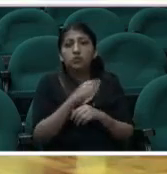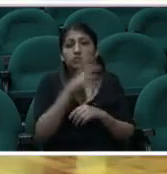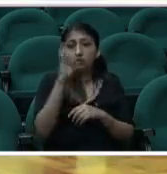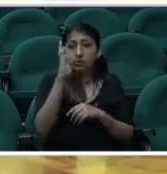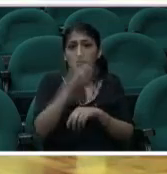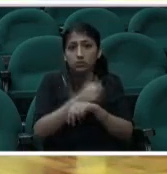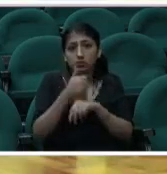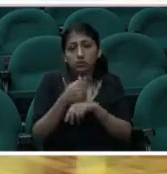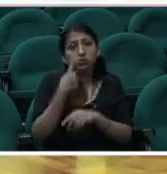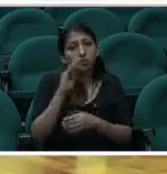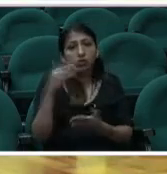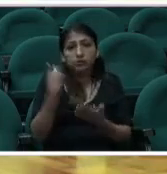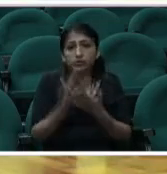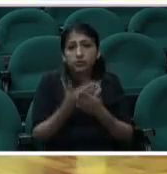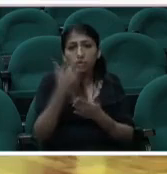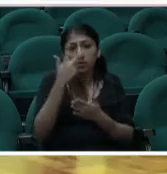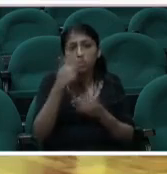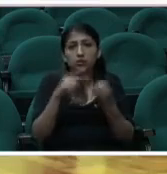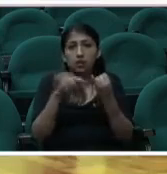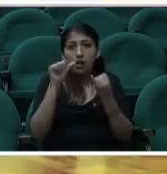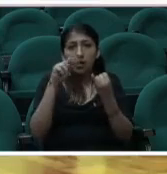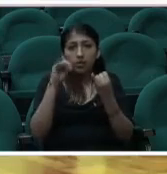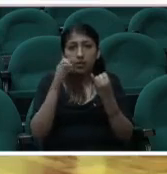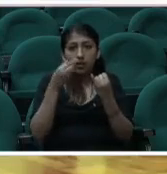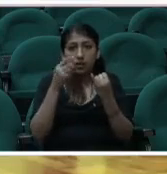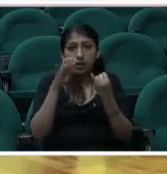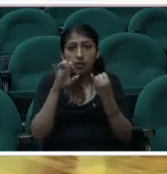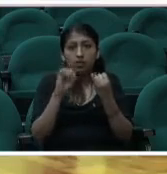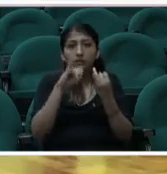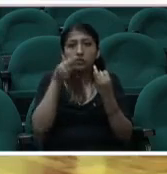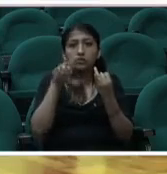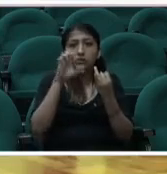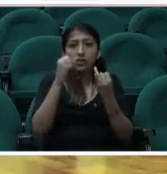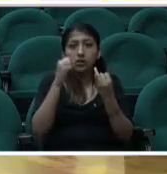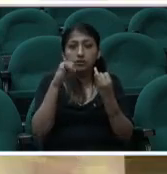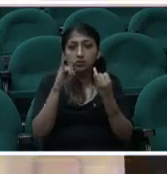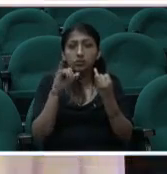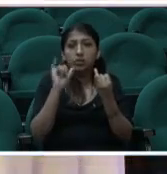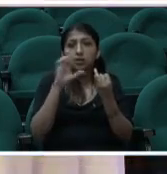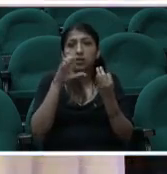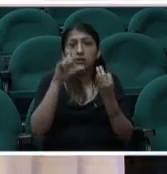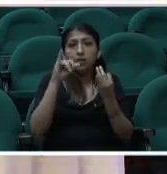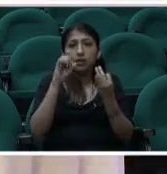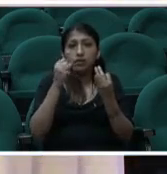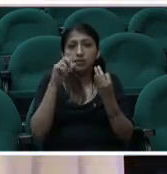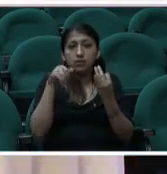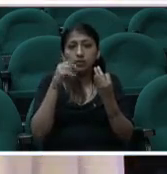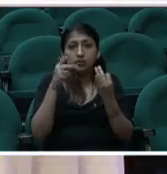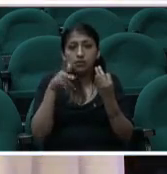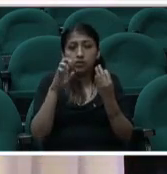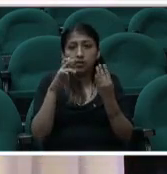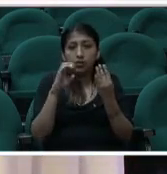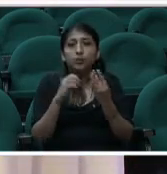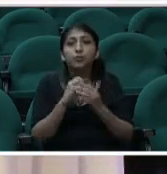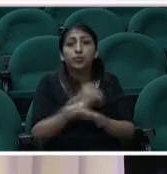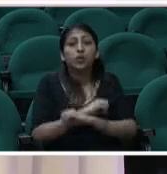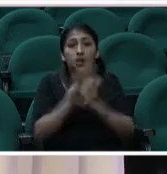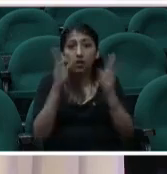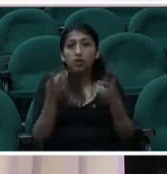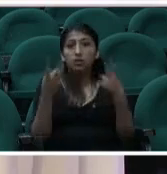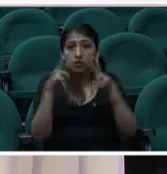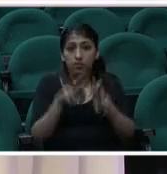han asistido andrew granda ya siguen german y elías cachero queremos dejar en claro